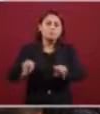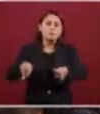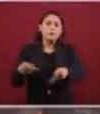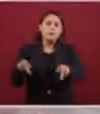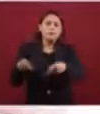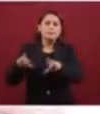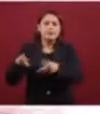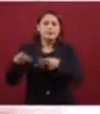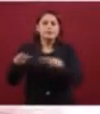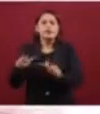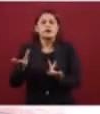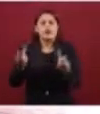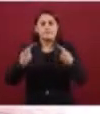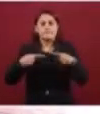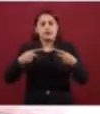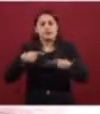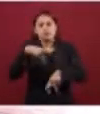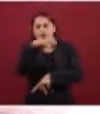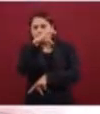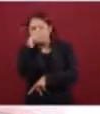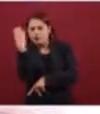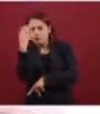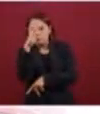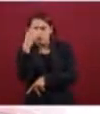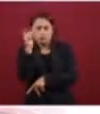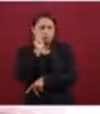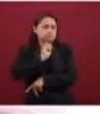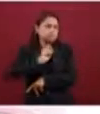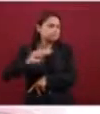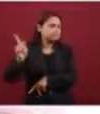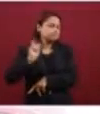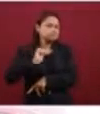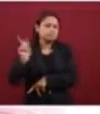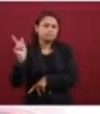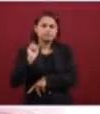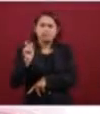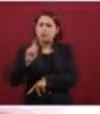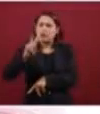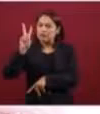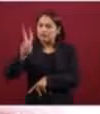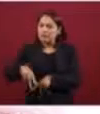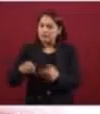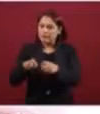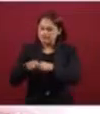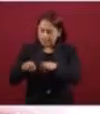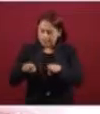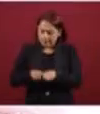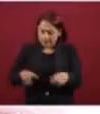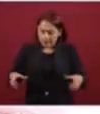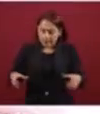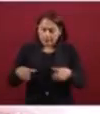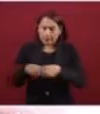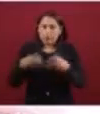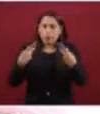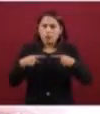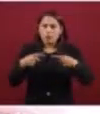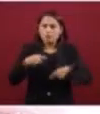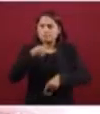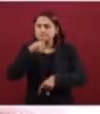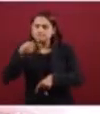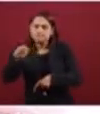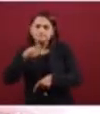nuestros fotógrafos, excelentes fotógrafos y unos grandes reporteros, equipo magnífico que tenemos, muchos de